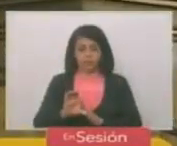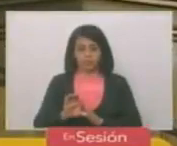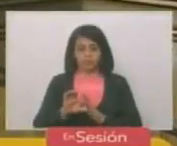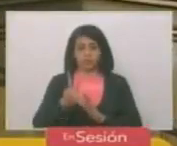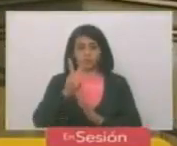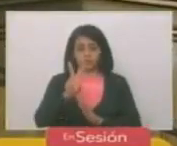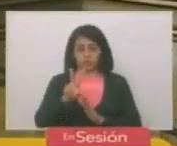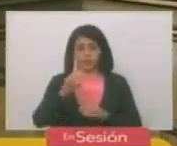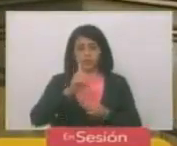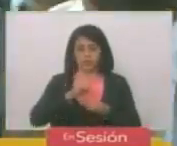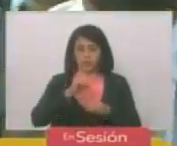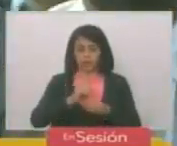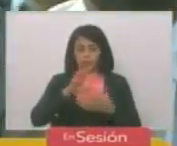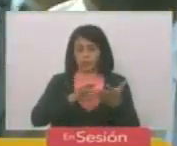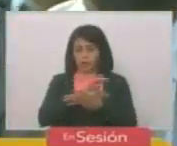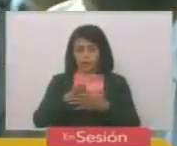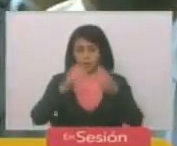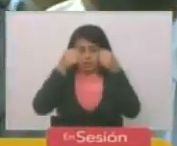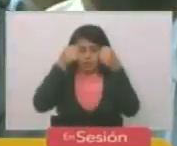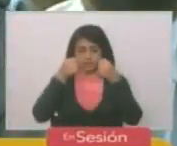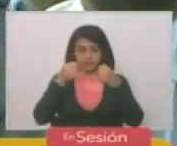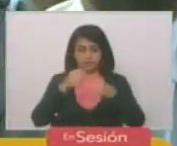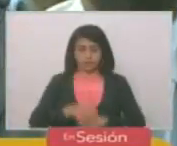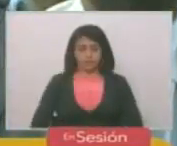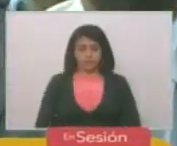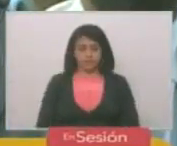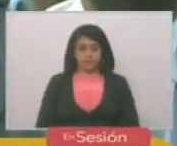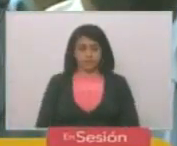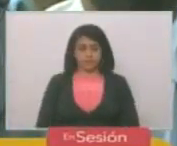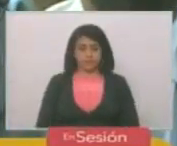2, registro de antecedentes penales.